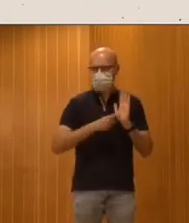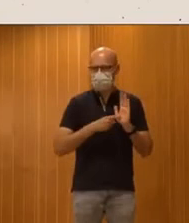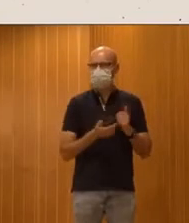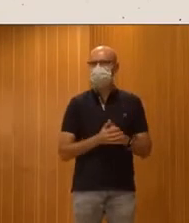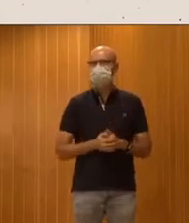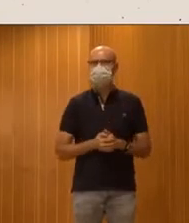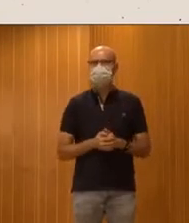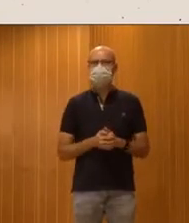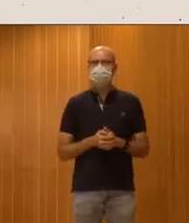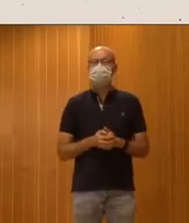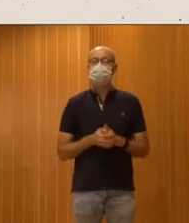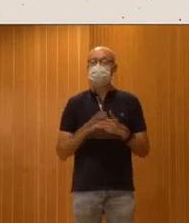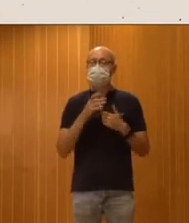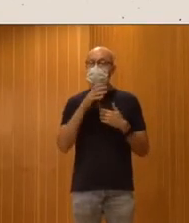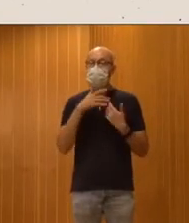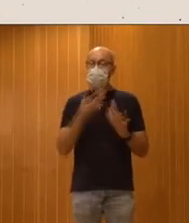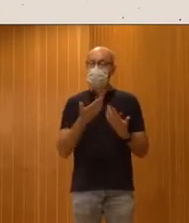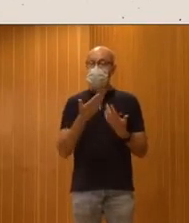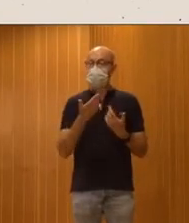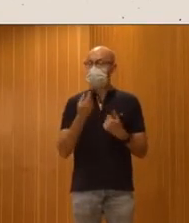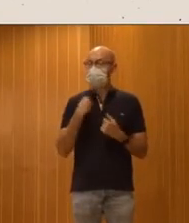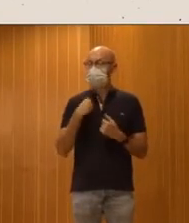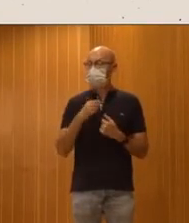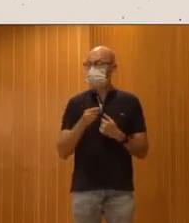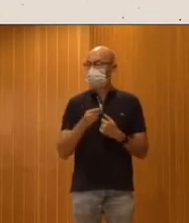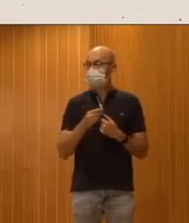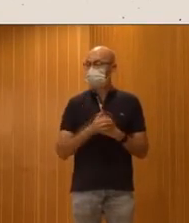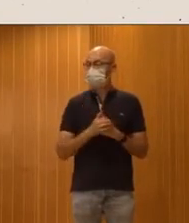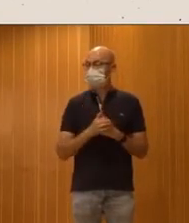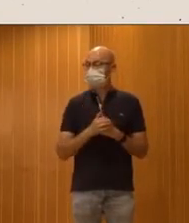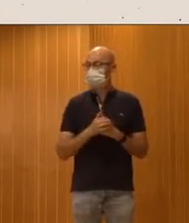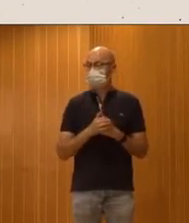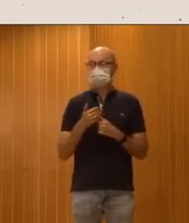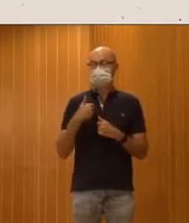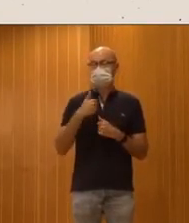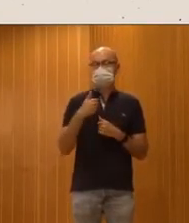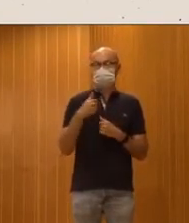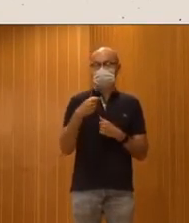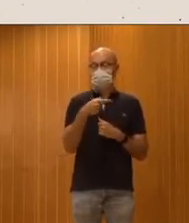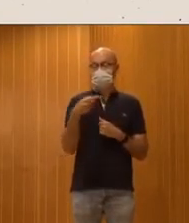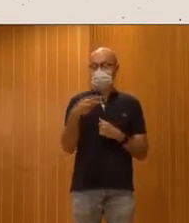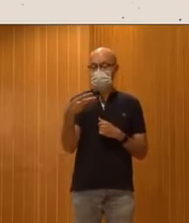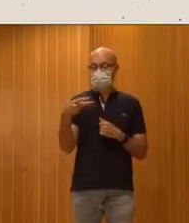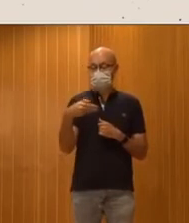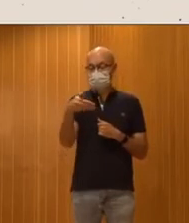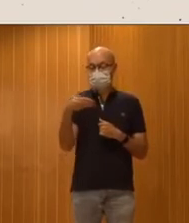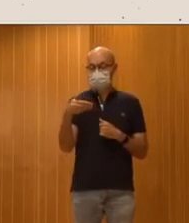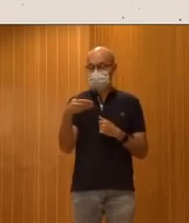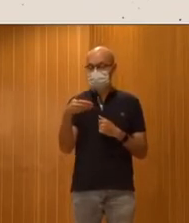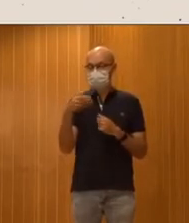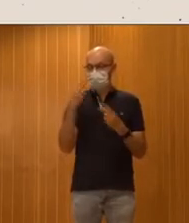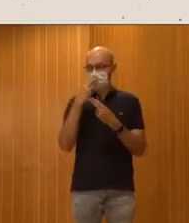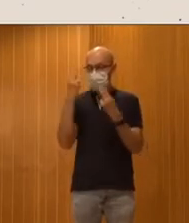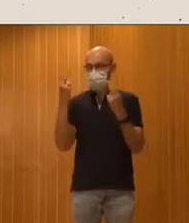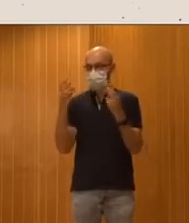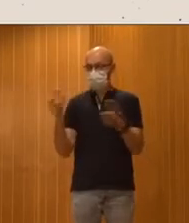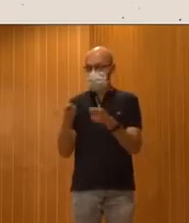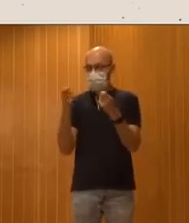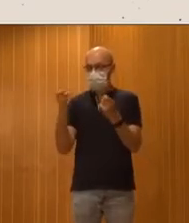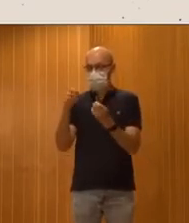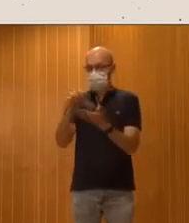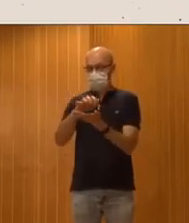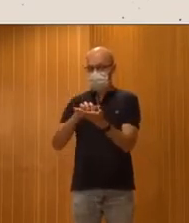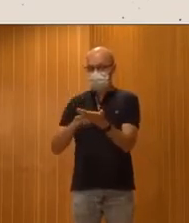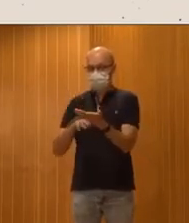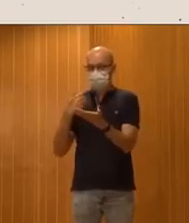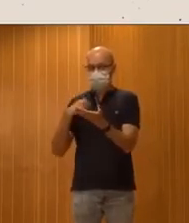especificados. Ahora está en prensa, dentro de 1 o 2 o 3 semanas como mucho lo vais a poder